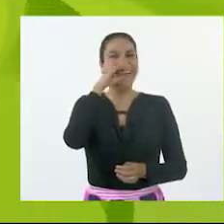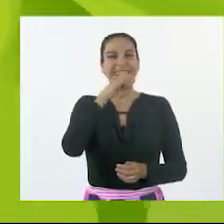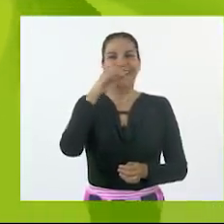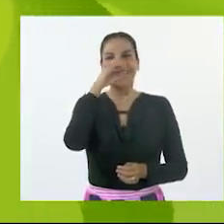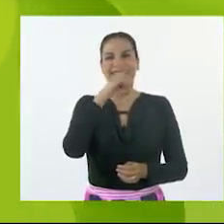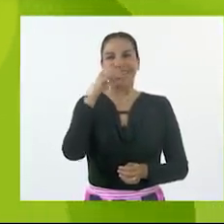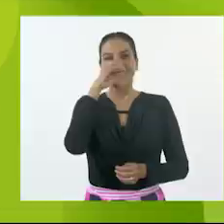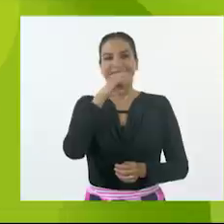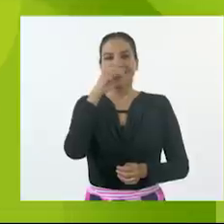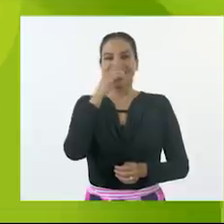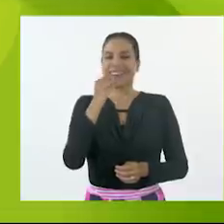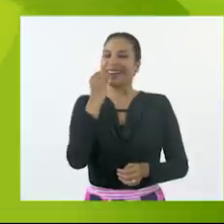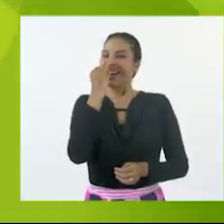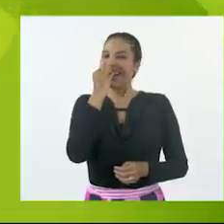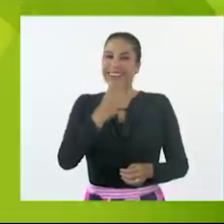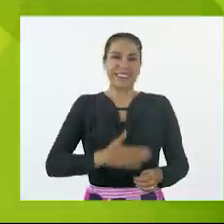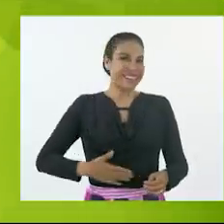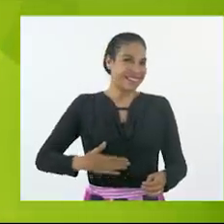calientitos y